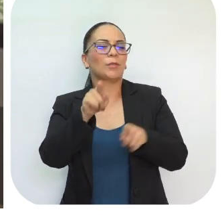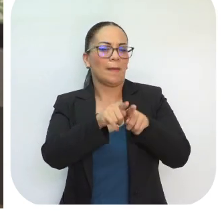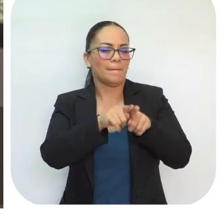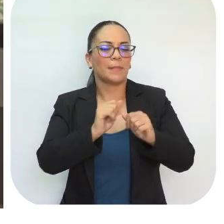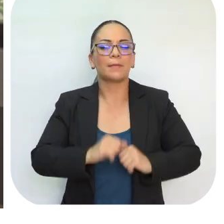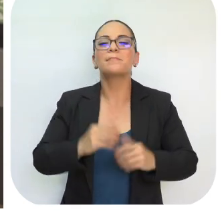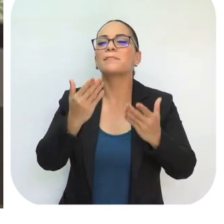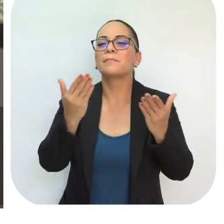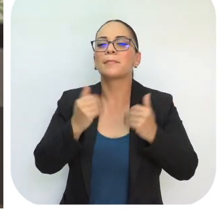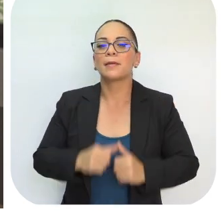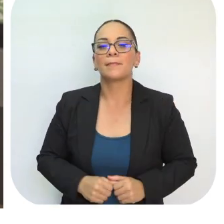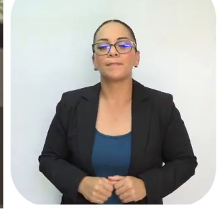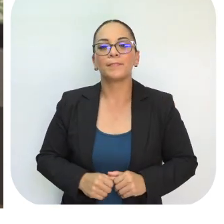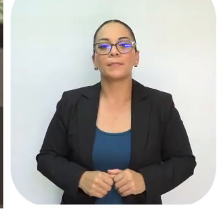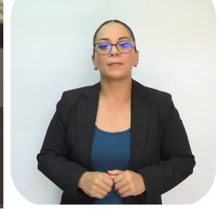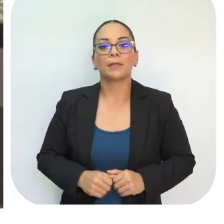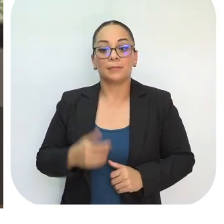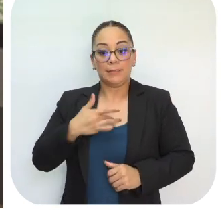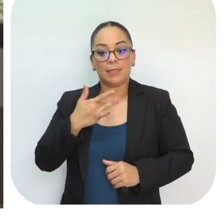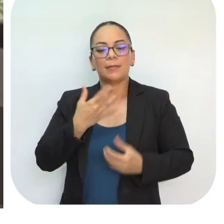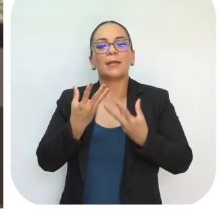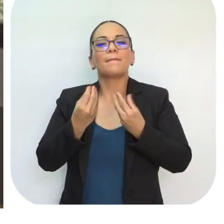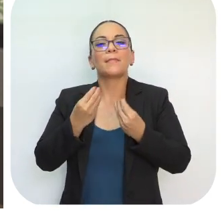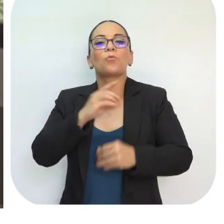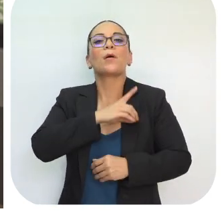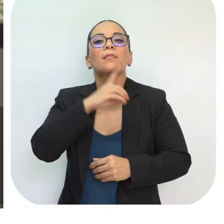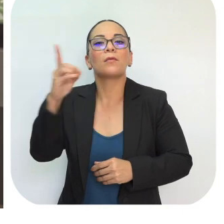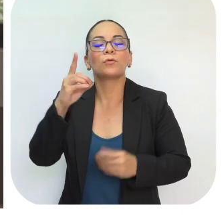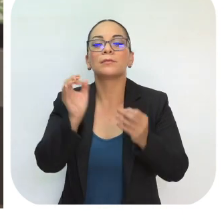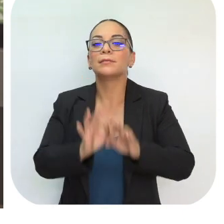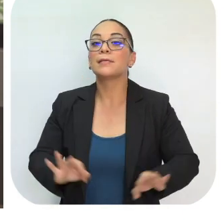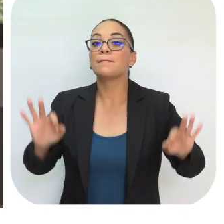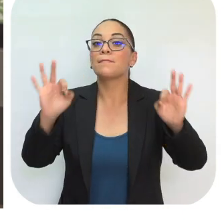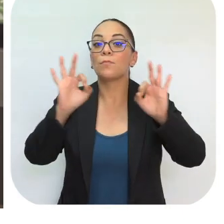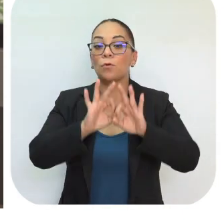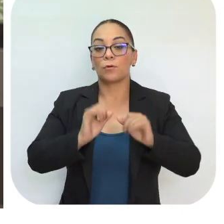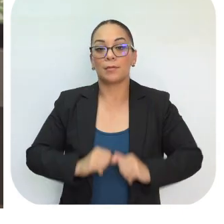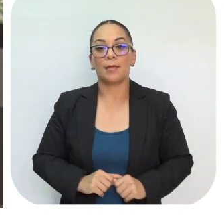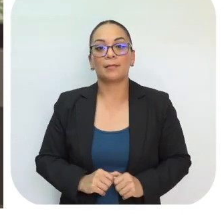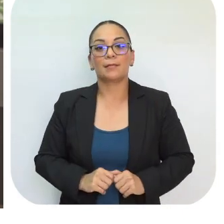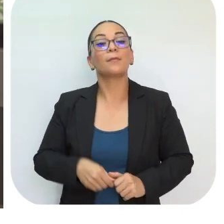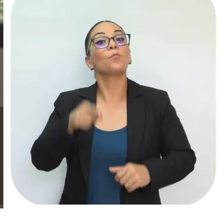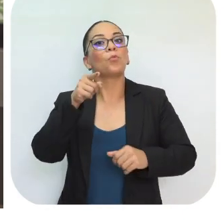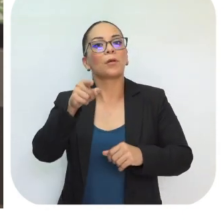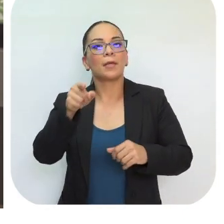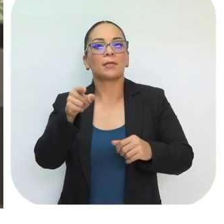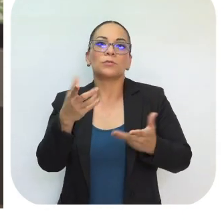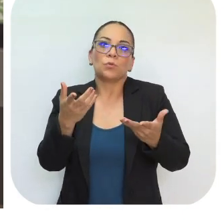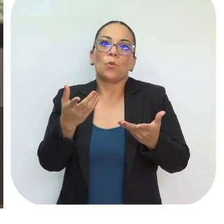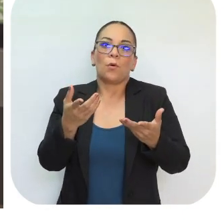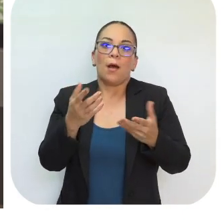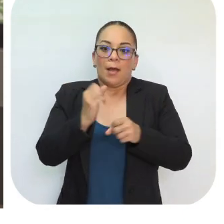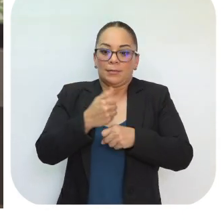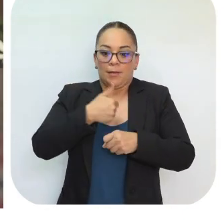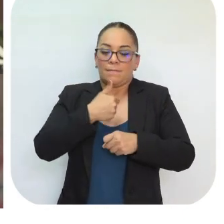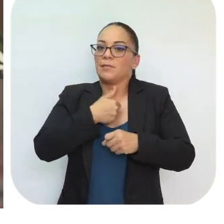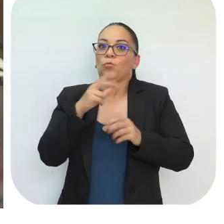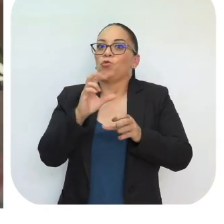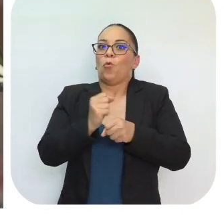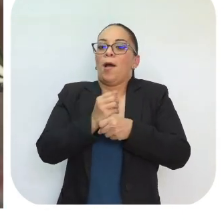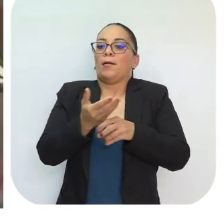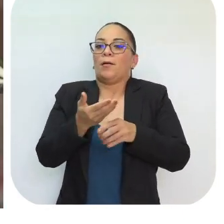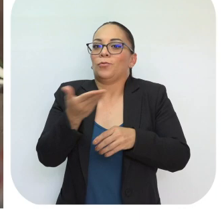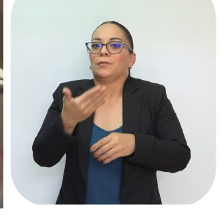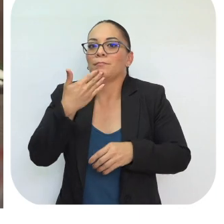Que el temor a Dios es importante porque hace que uno no haga ciertas cosas.